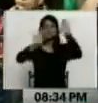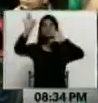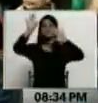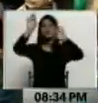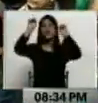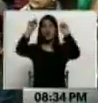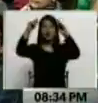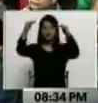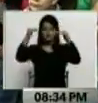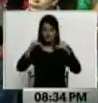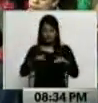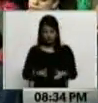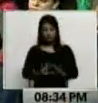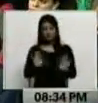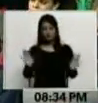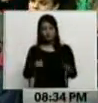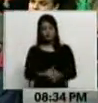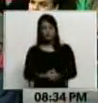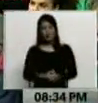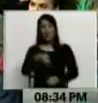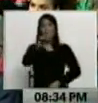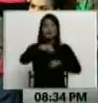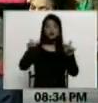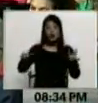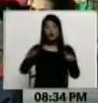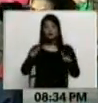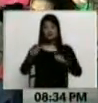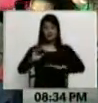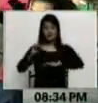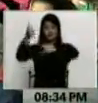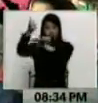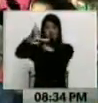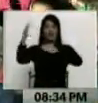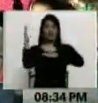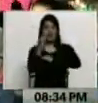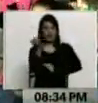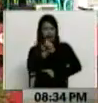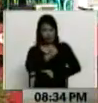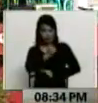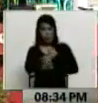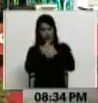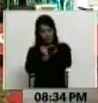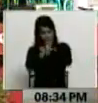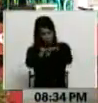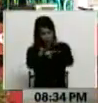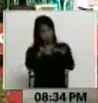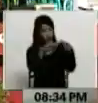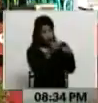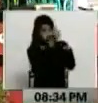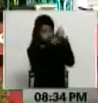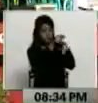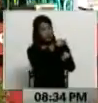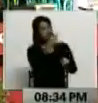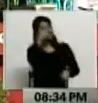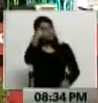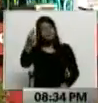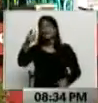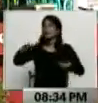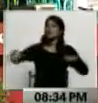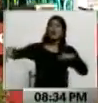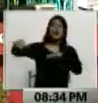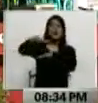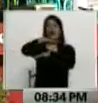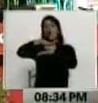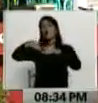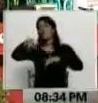fíjense por favor señores de la jerarquía eclesiástica no todos los católicos son escuálidos ustedes no se